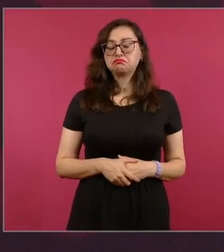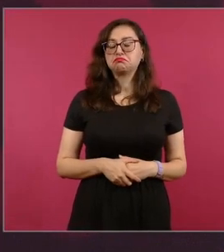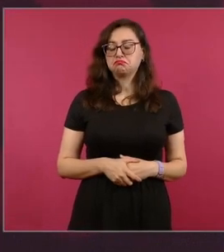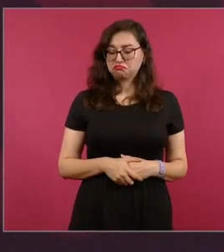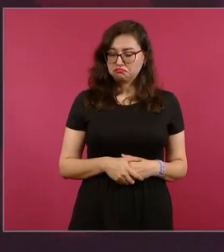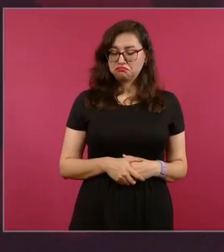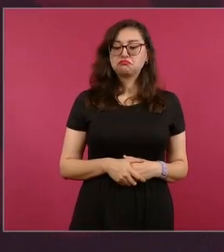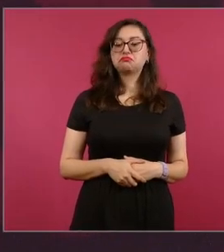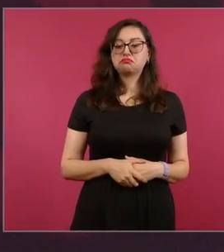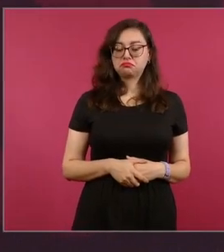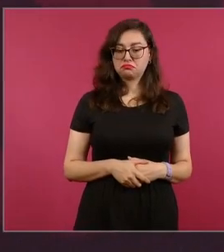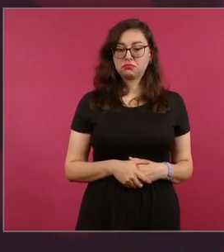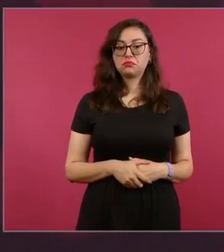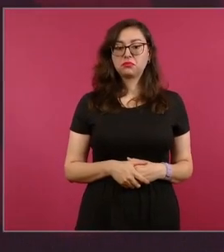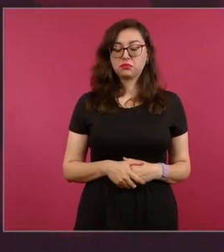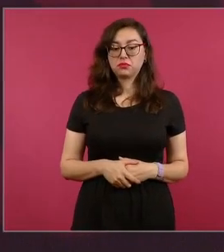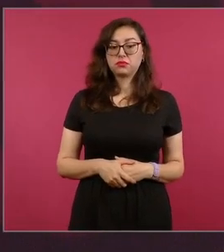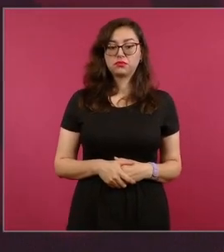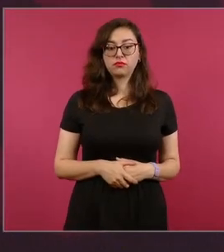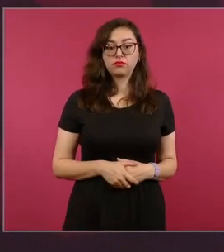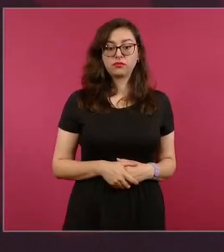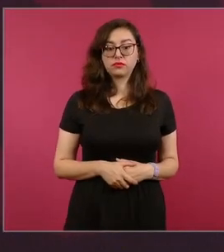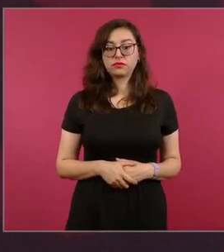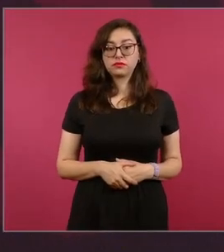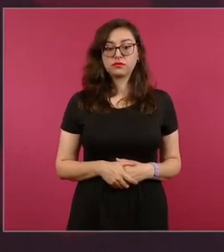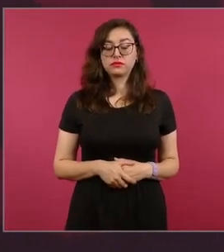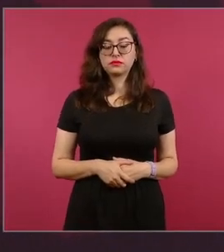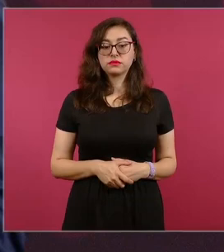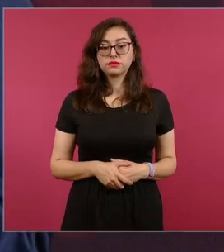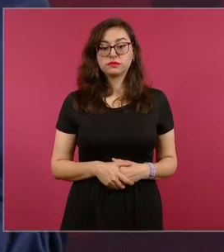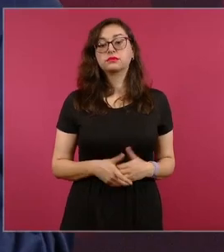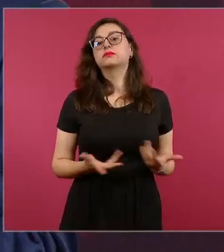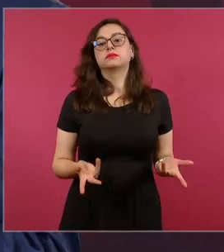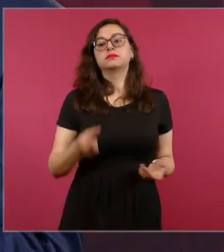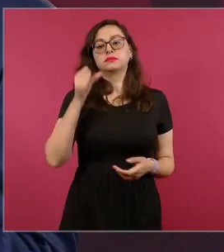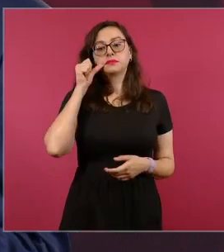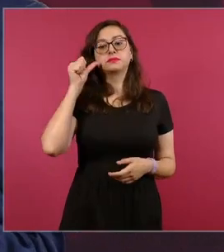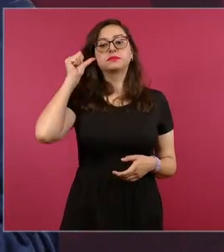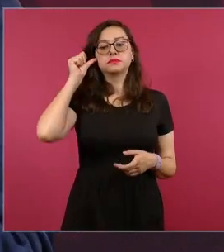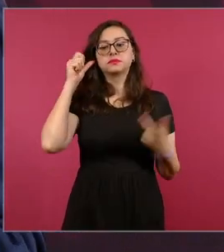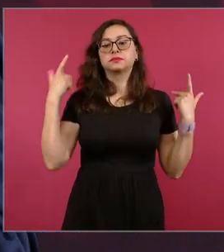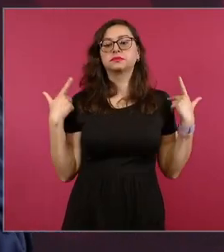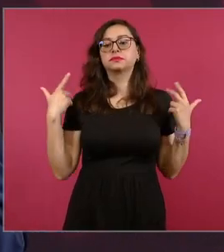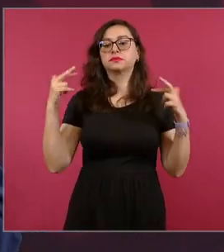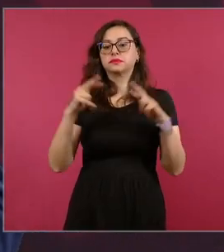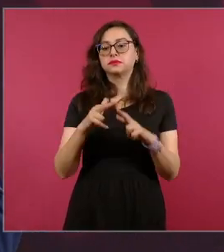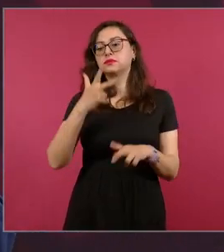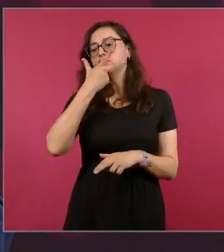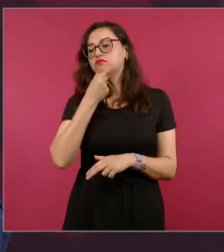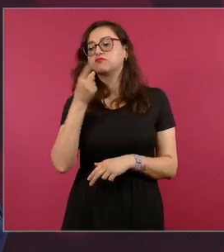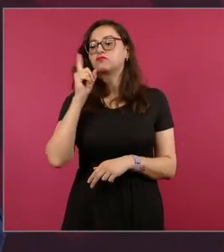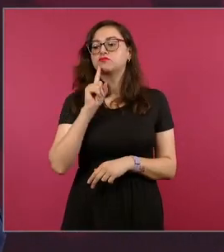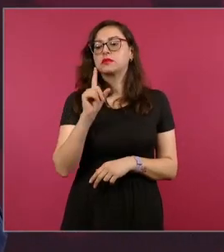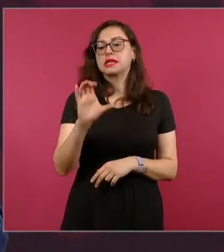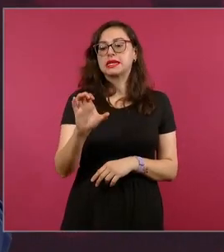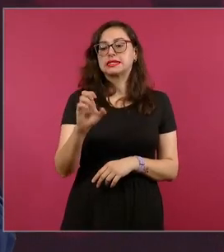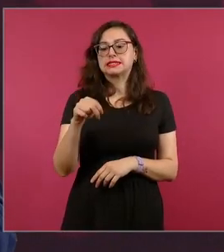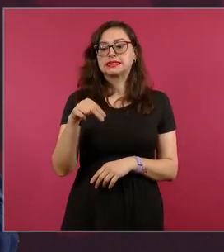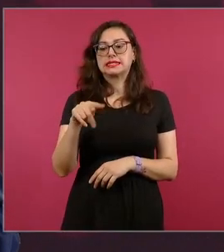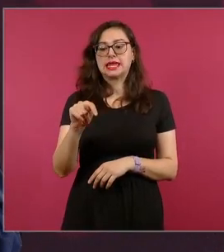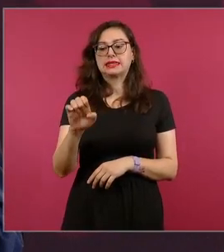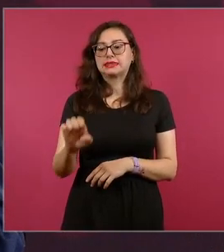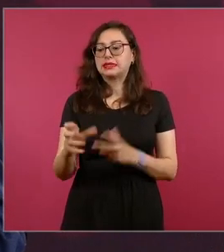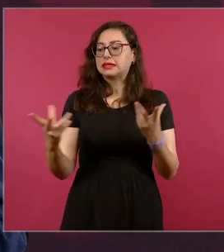y y nos reunimos con los maestros, maestras de la coordinadora. Y se llegó a